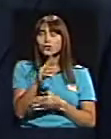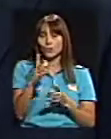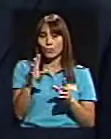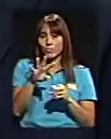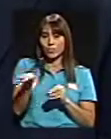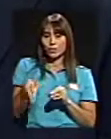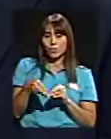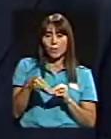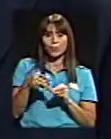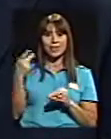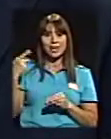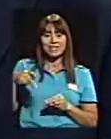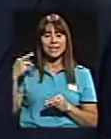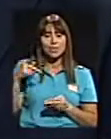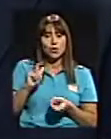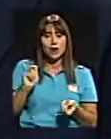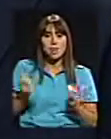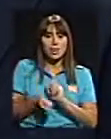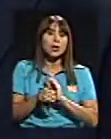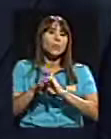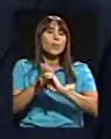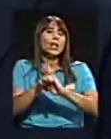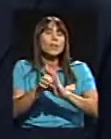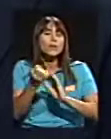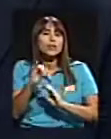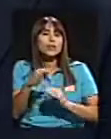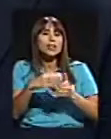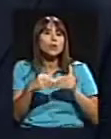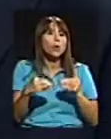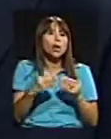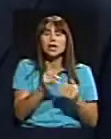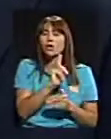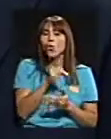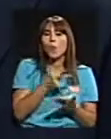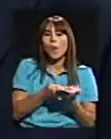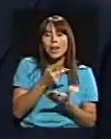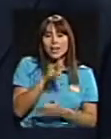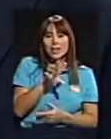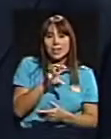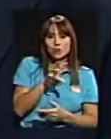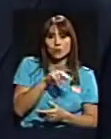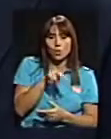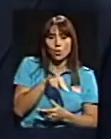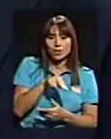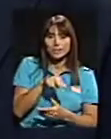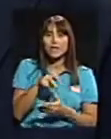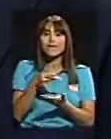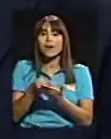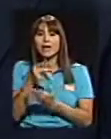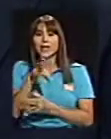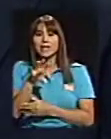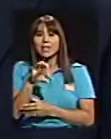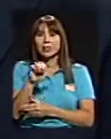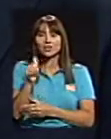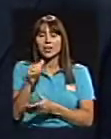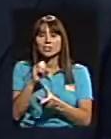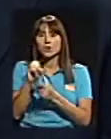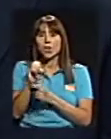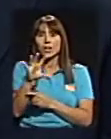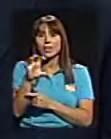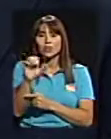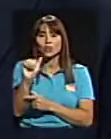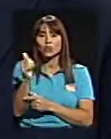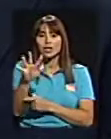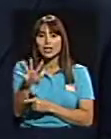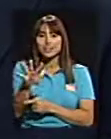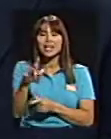de que en lugar de en 500 esté en 510 o 515, eso le sumaría a uno otro punto o 2